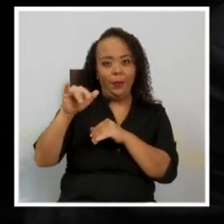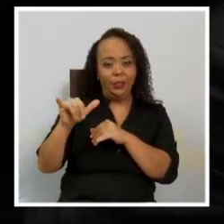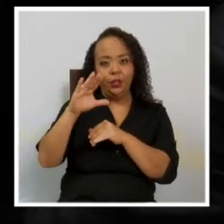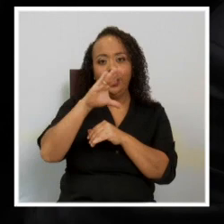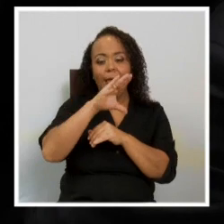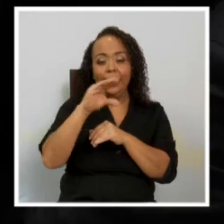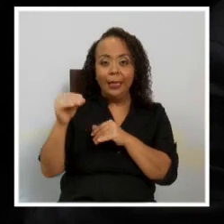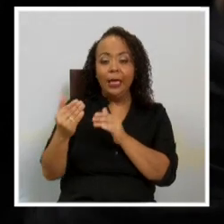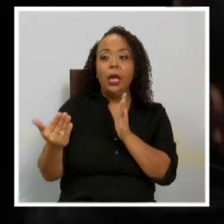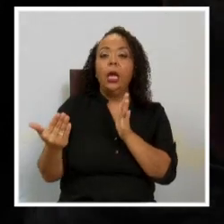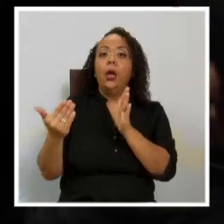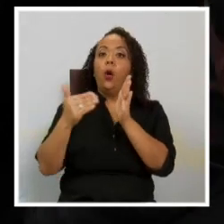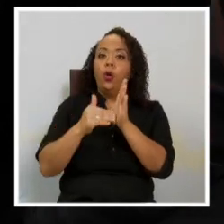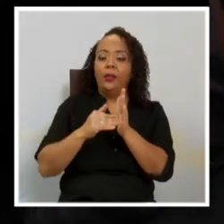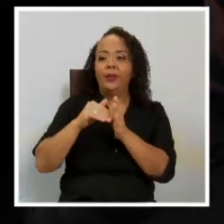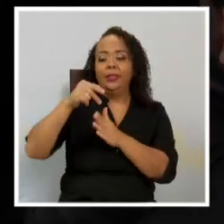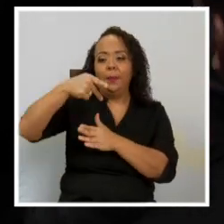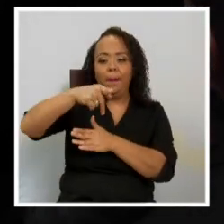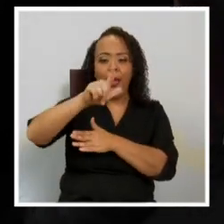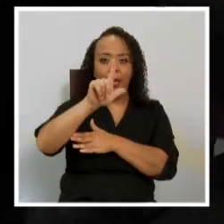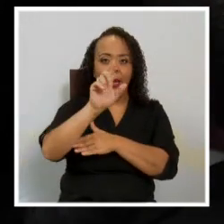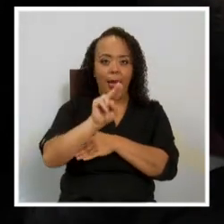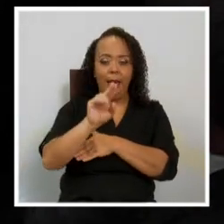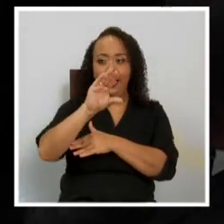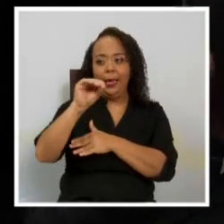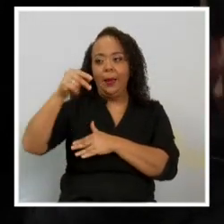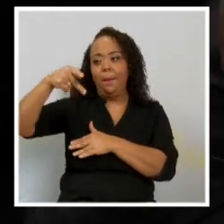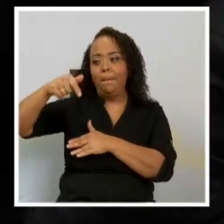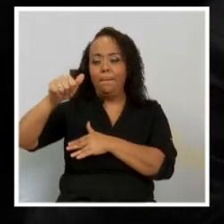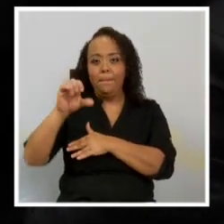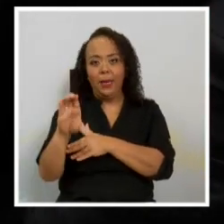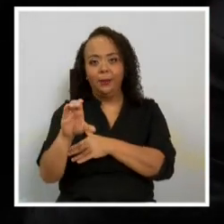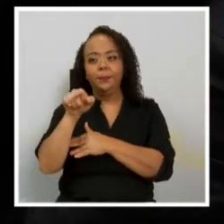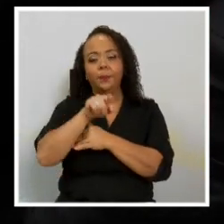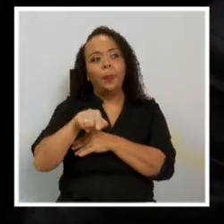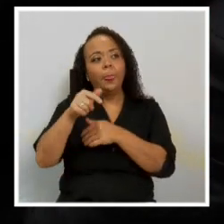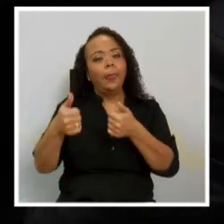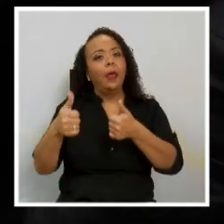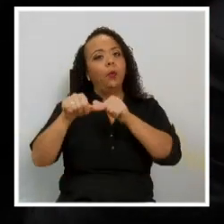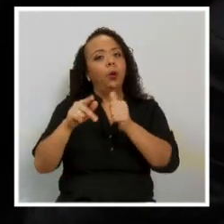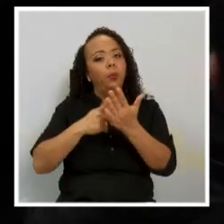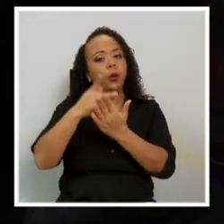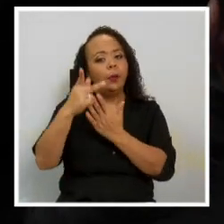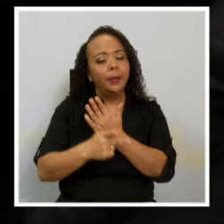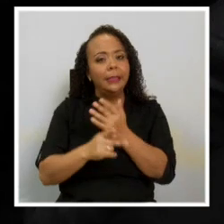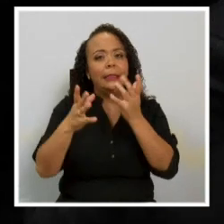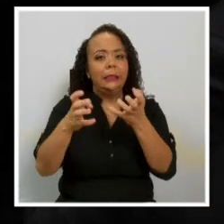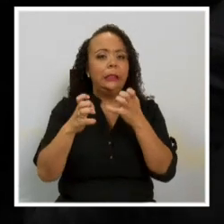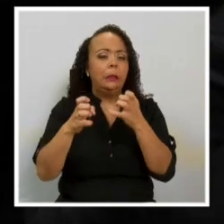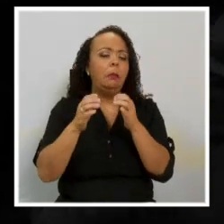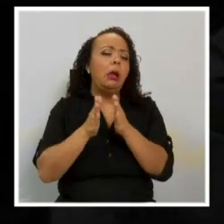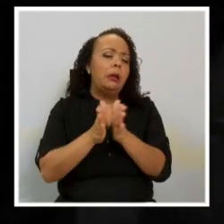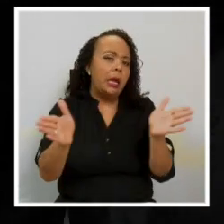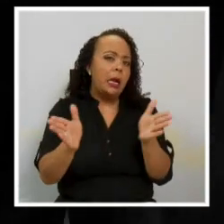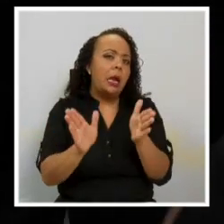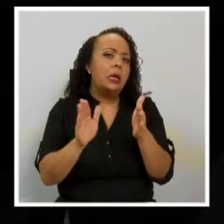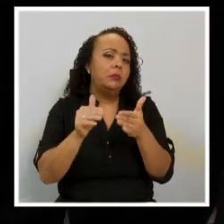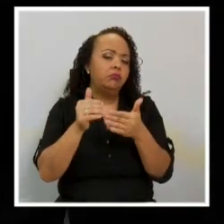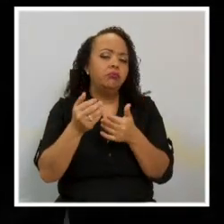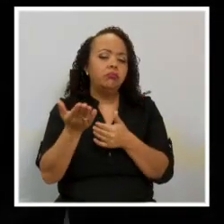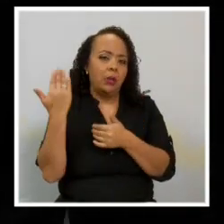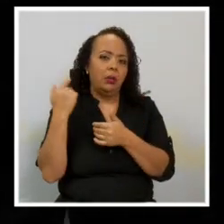habrían firmado Liberación Nacional y el Partido de Acción Ciudadana. Es un acuerdo programático de intenciones bastante general, ahora lo vimos,